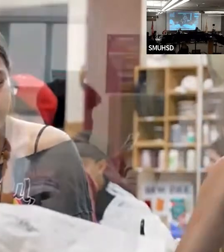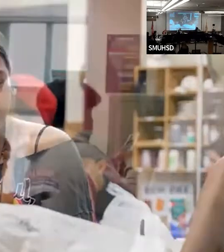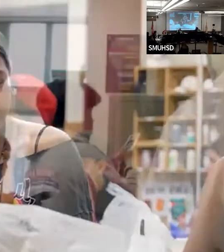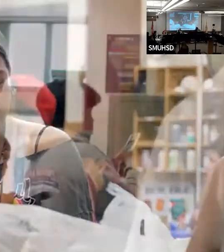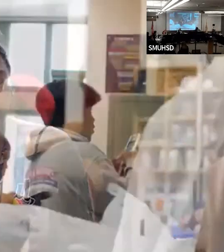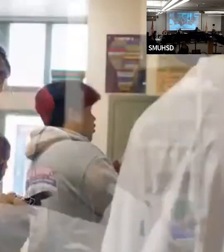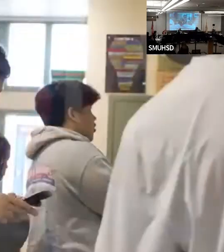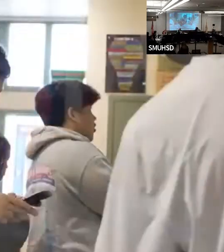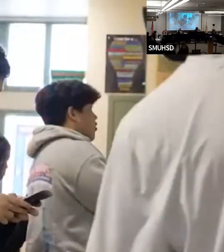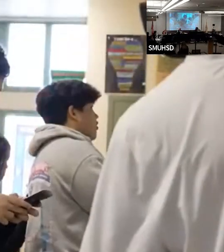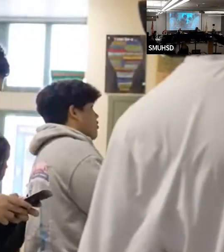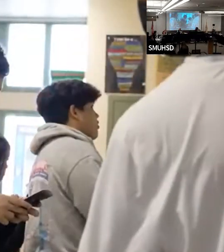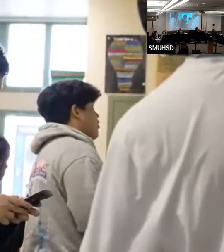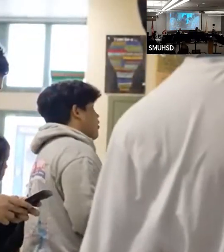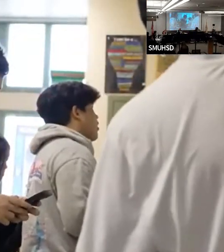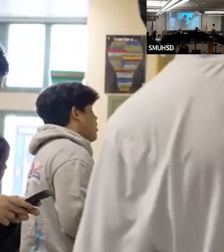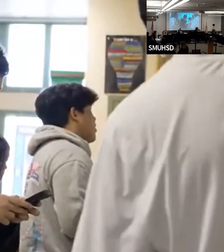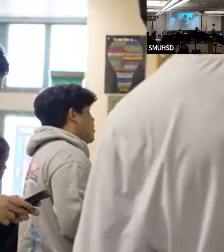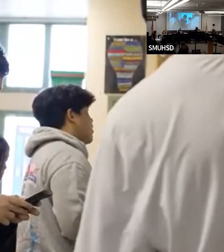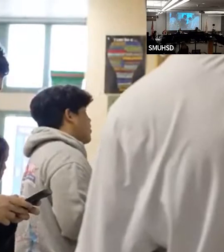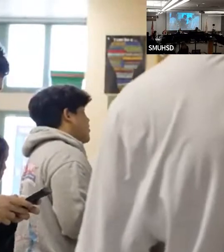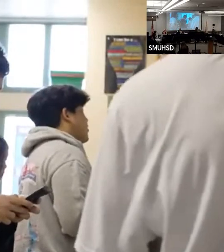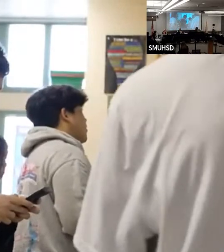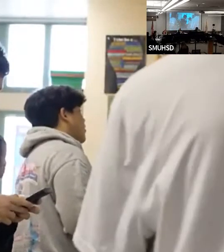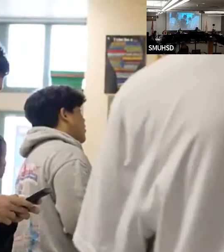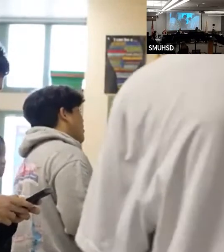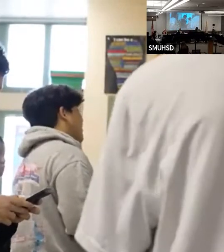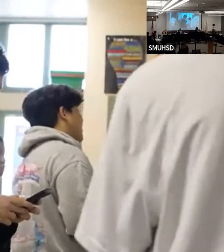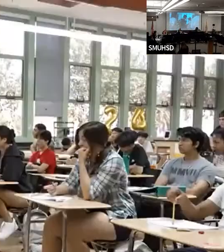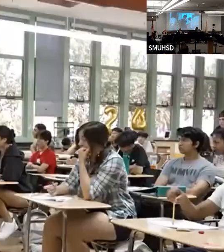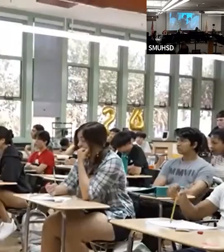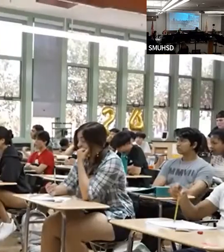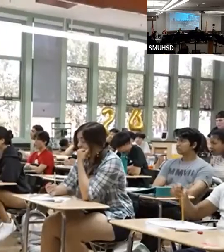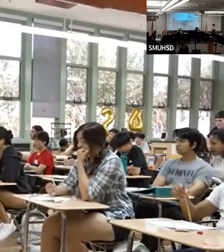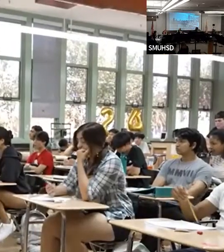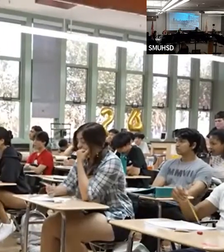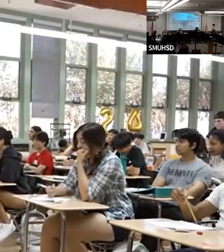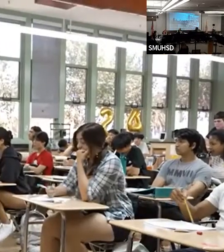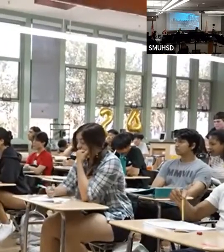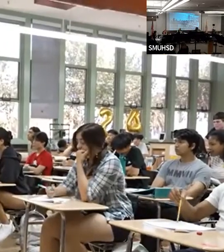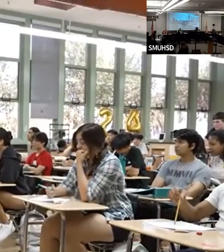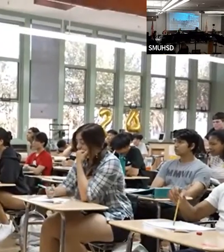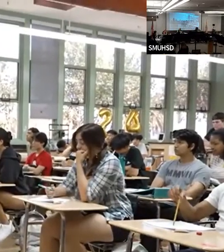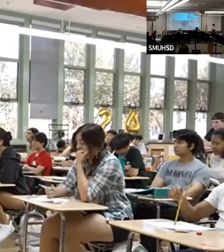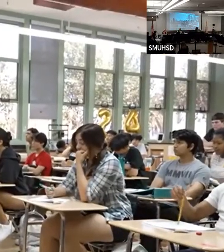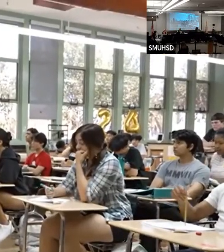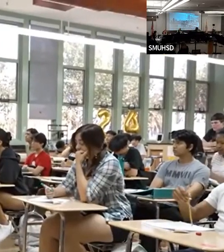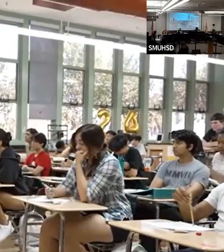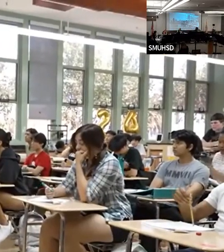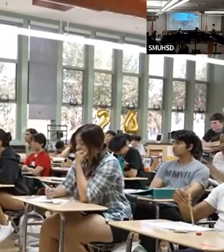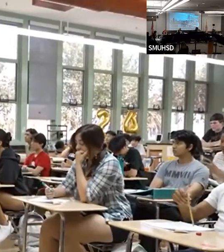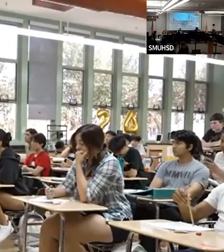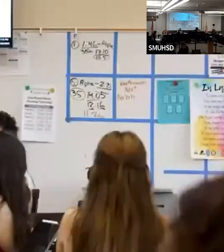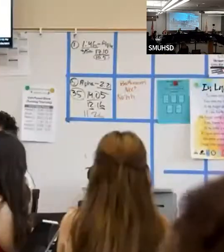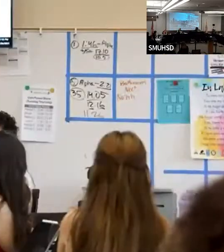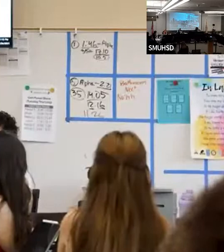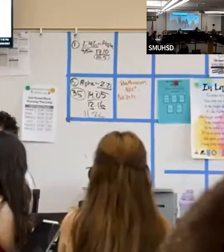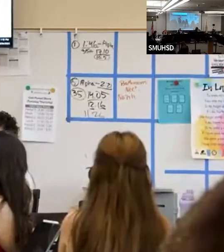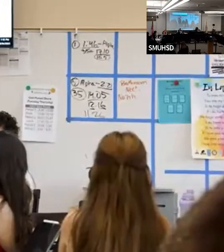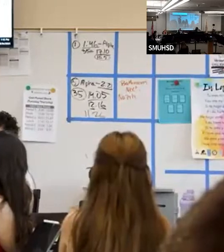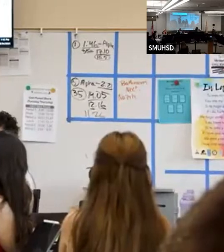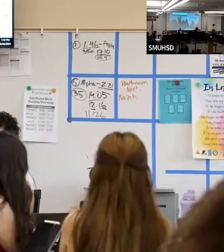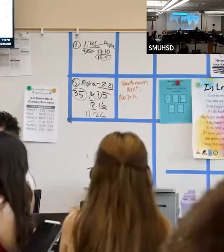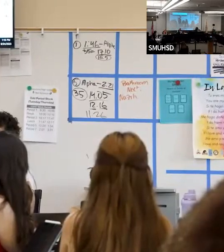que se enseña eso en las clases con los maestros y en ese tema también trabajan eso todo el año